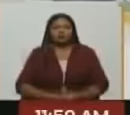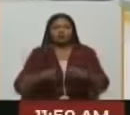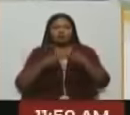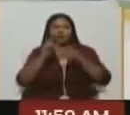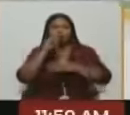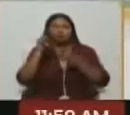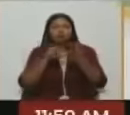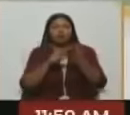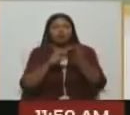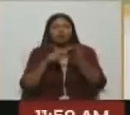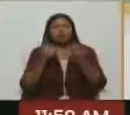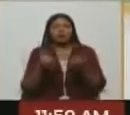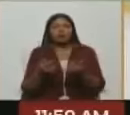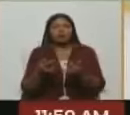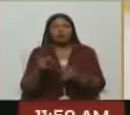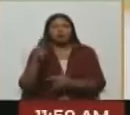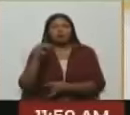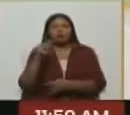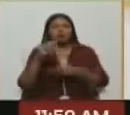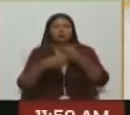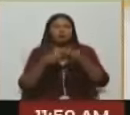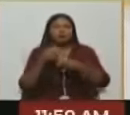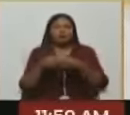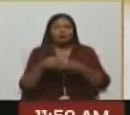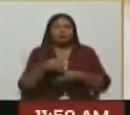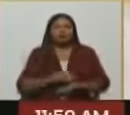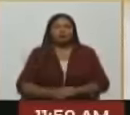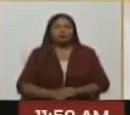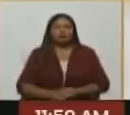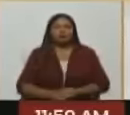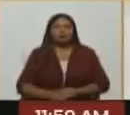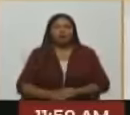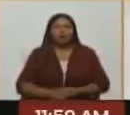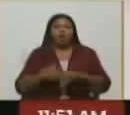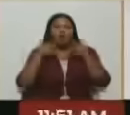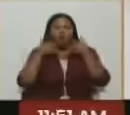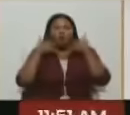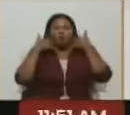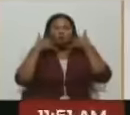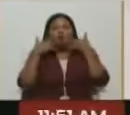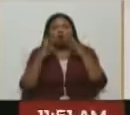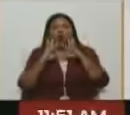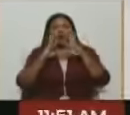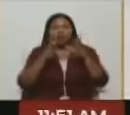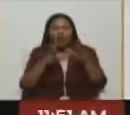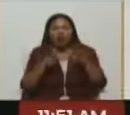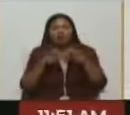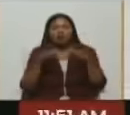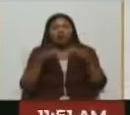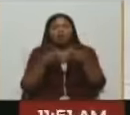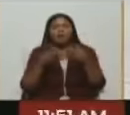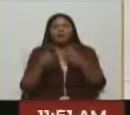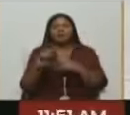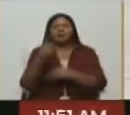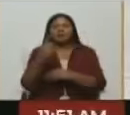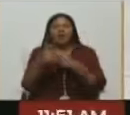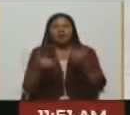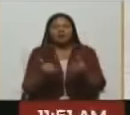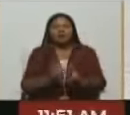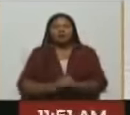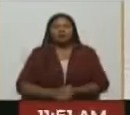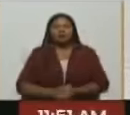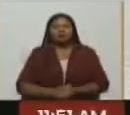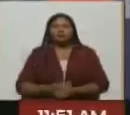unas primarias que nunca fueron. Me lo confesaron sus miembros principales en